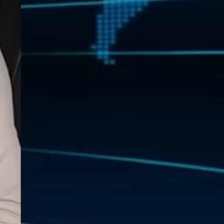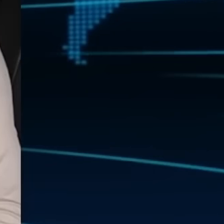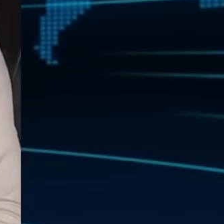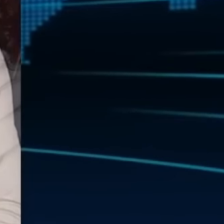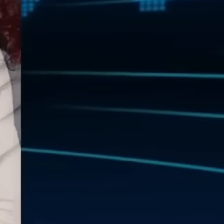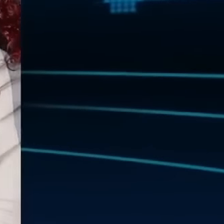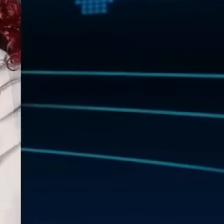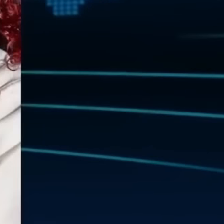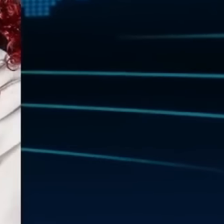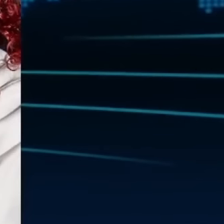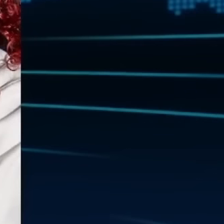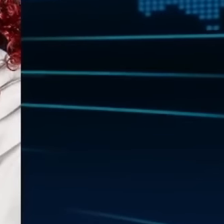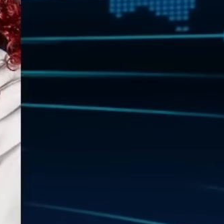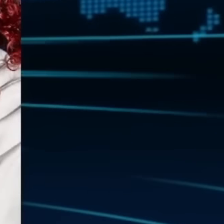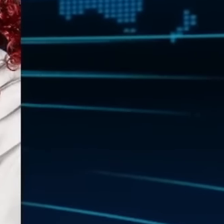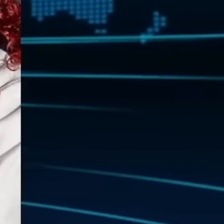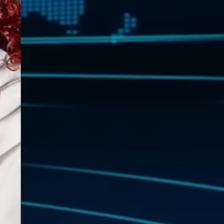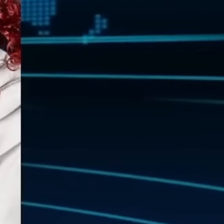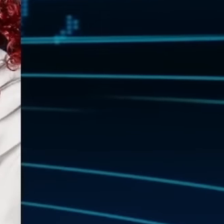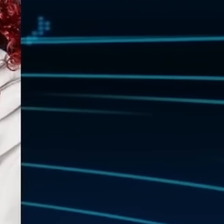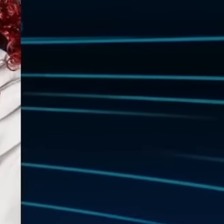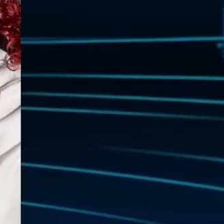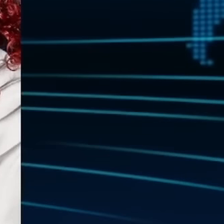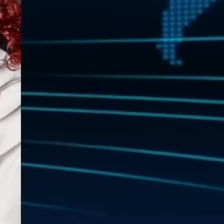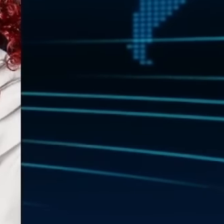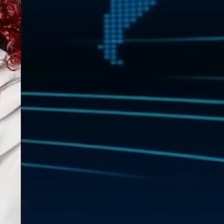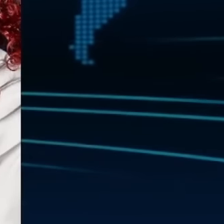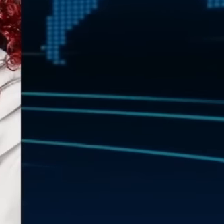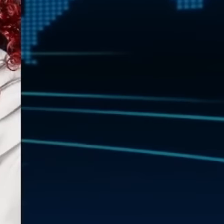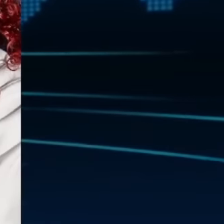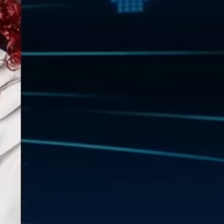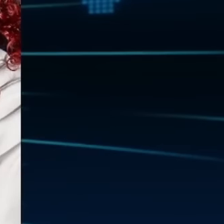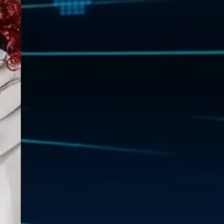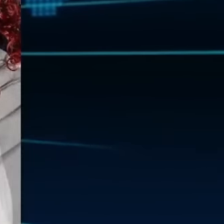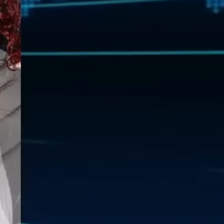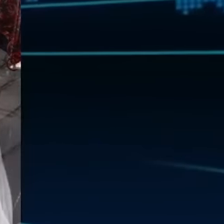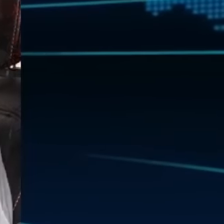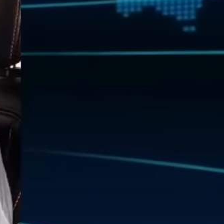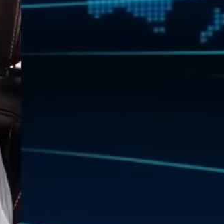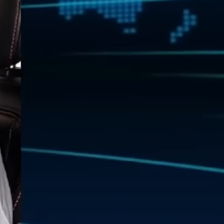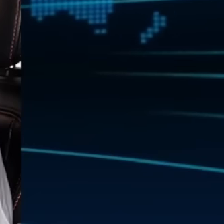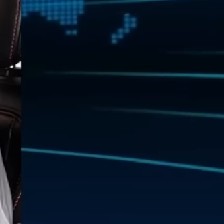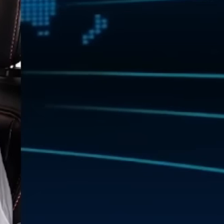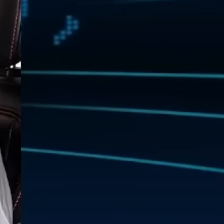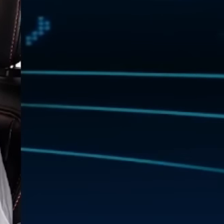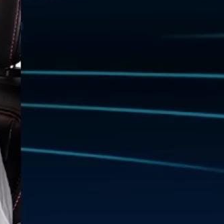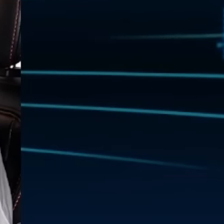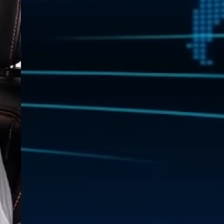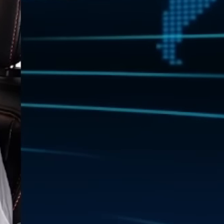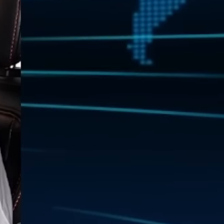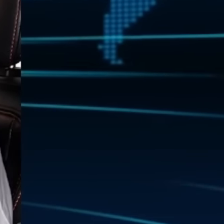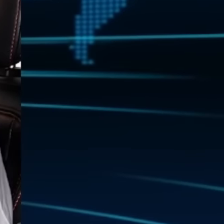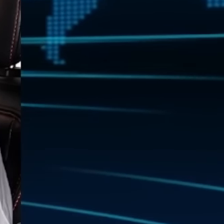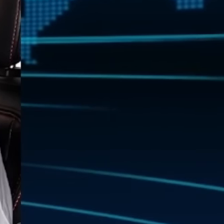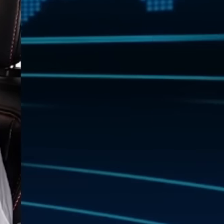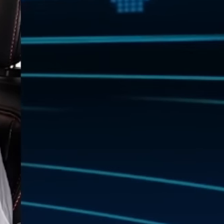lesiones graves en un 50%, tanto para el conductor como para los pasajeros. Un simple clic puede salvar vidas.